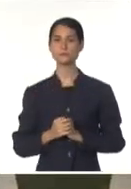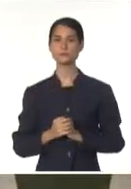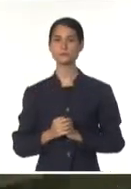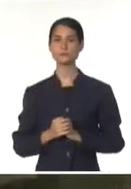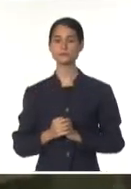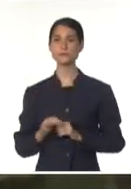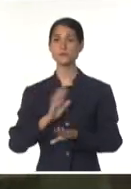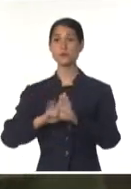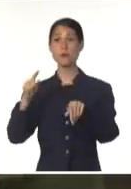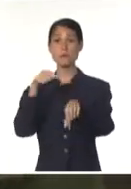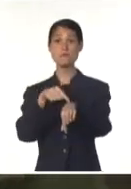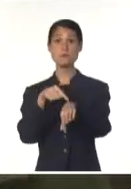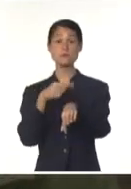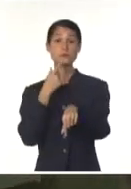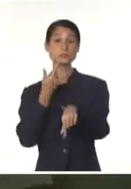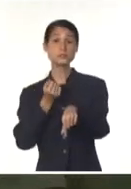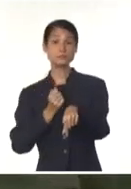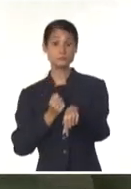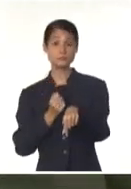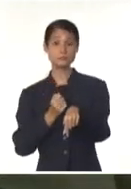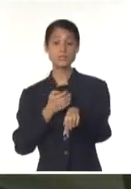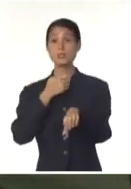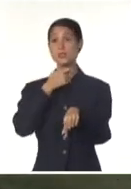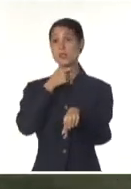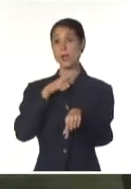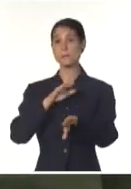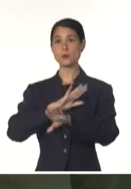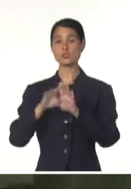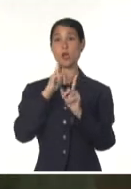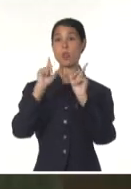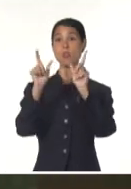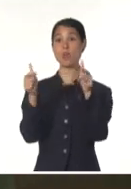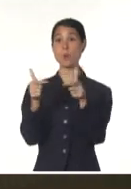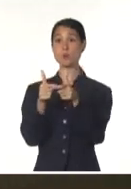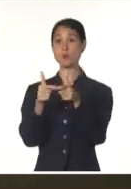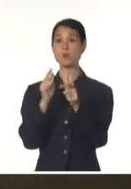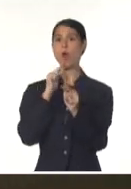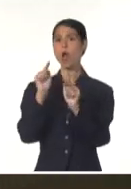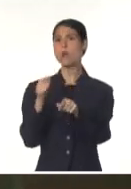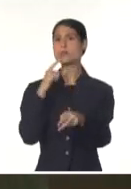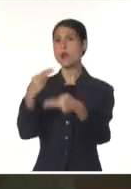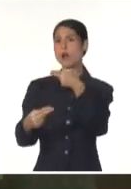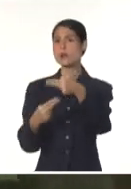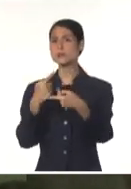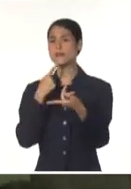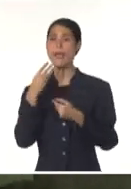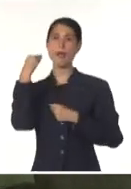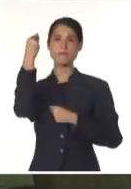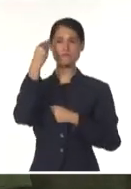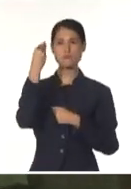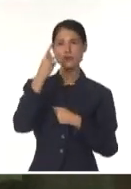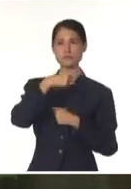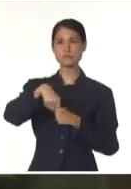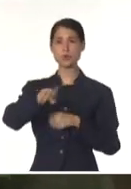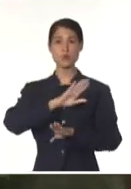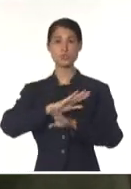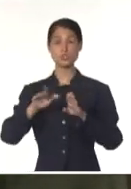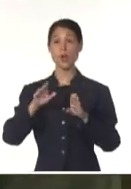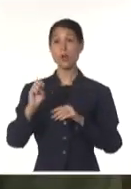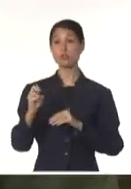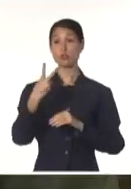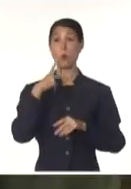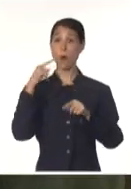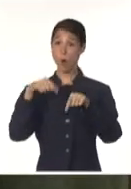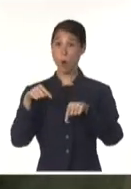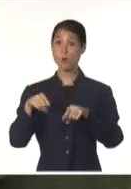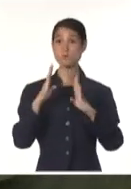En estos momentos acabamos de realizar la reunión de análisis que en dos momentos del día estamos haciendo como parte del seguimiento